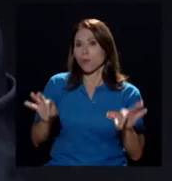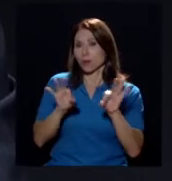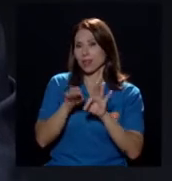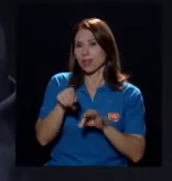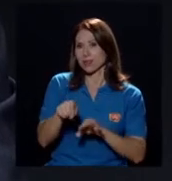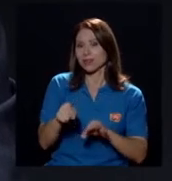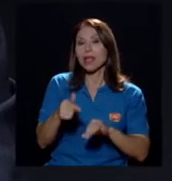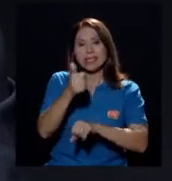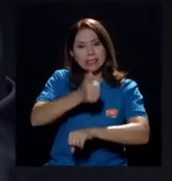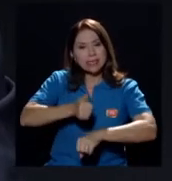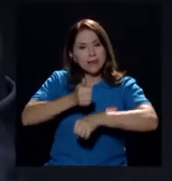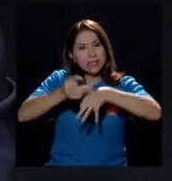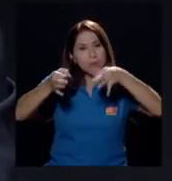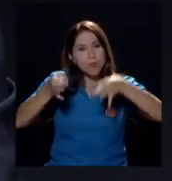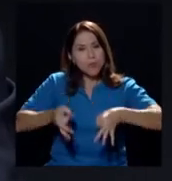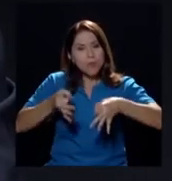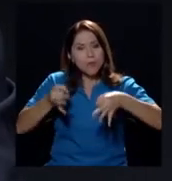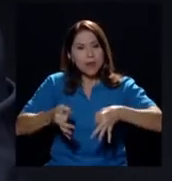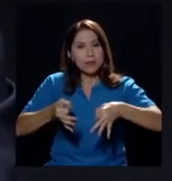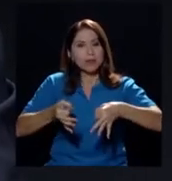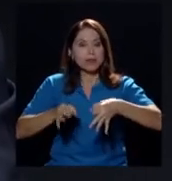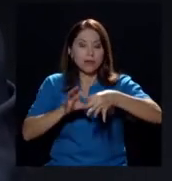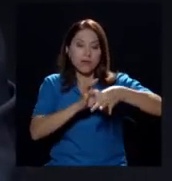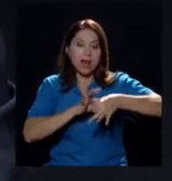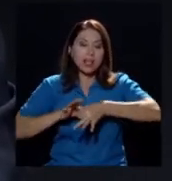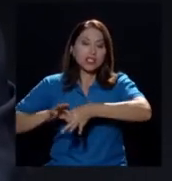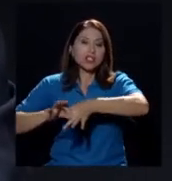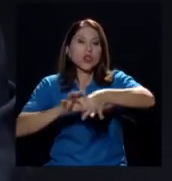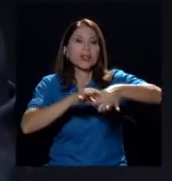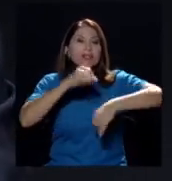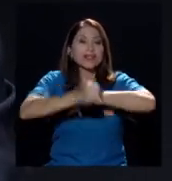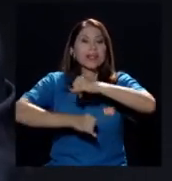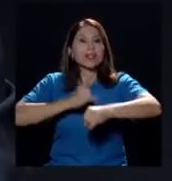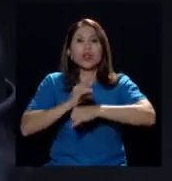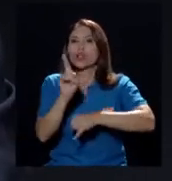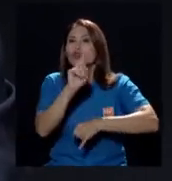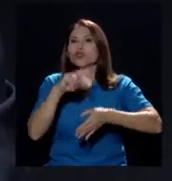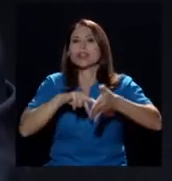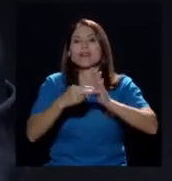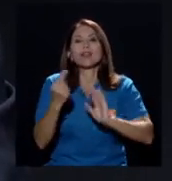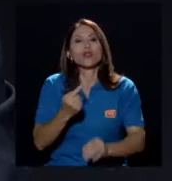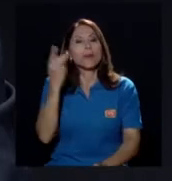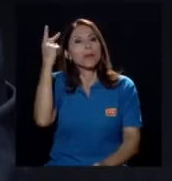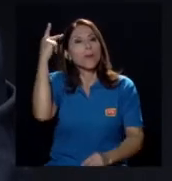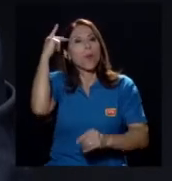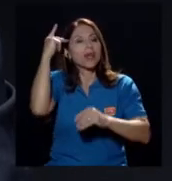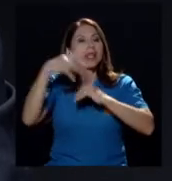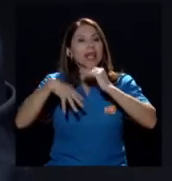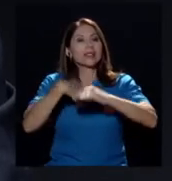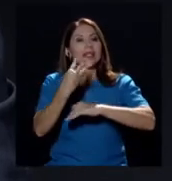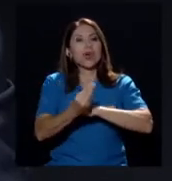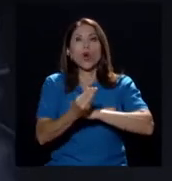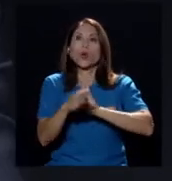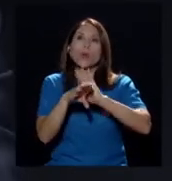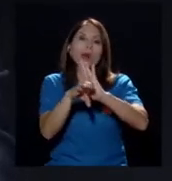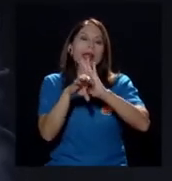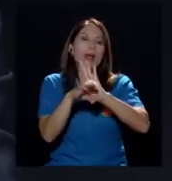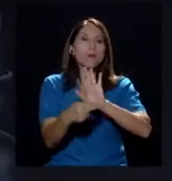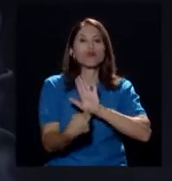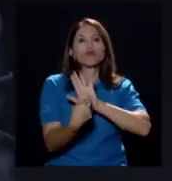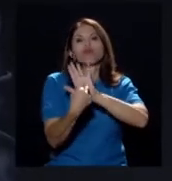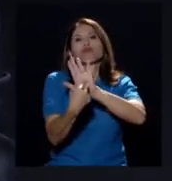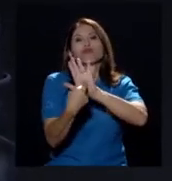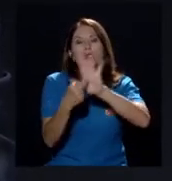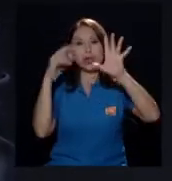que relaciones internacionales no es sólo política exterior entendida en su dimensión diplomática y de relaciones